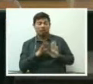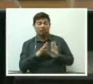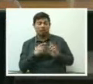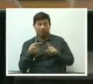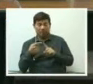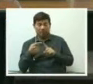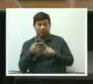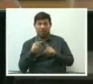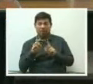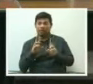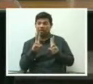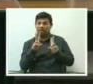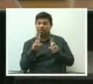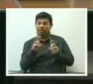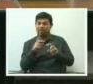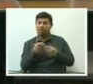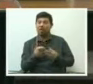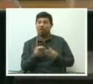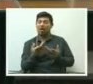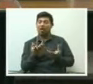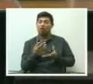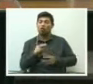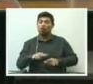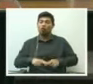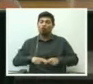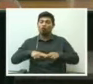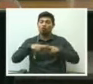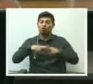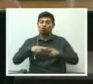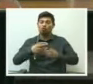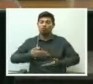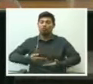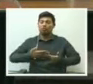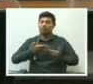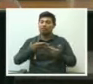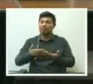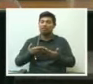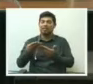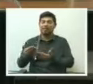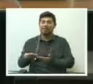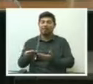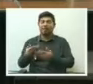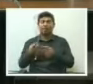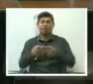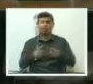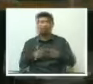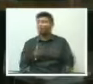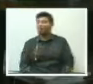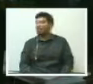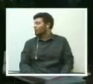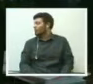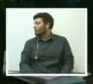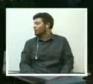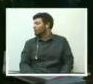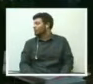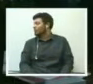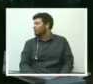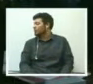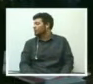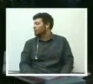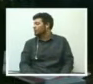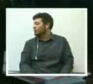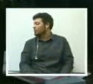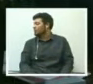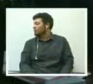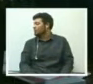aprobación subvenciones a diversas organizaciones. La señora Gabriela La primera,